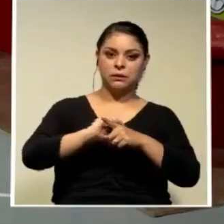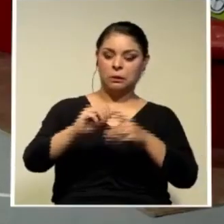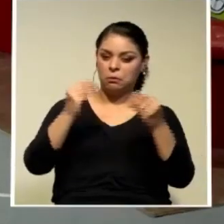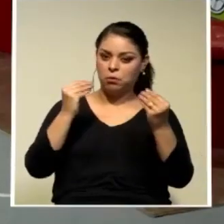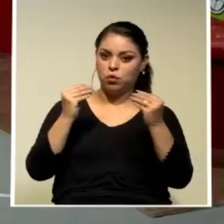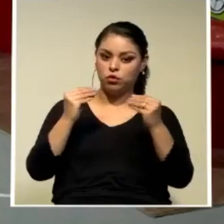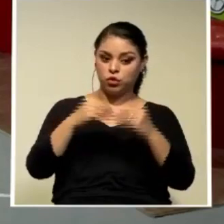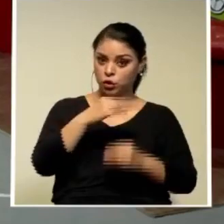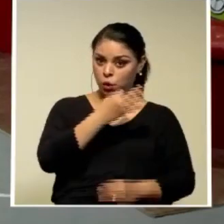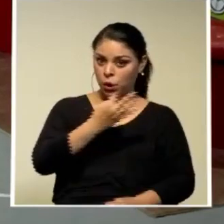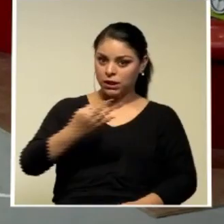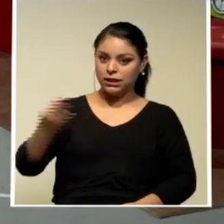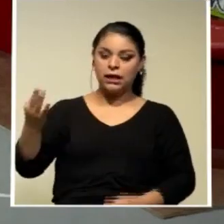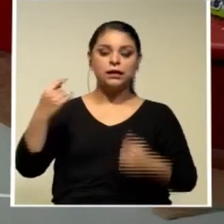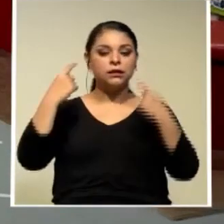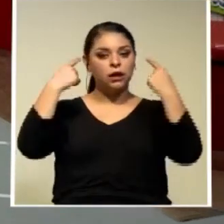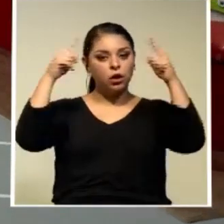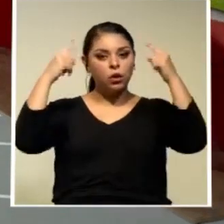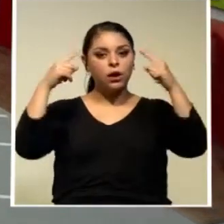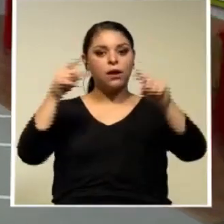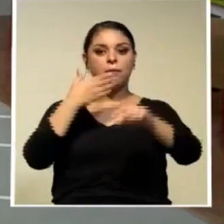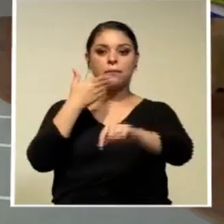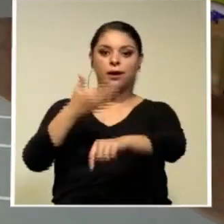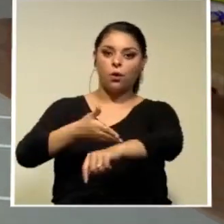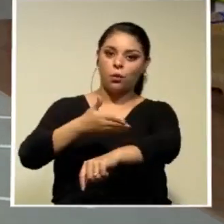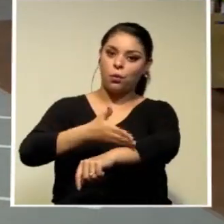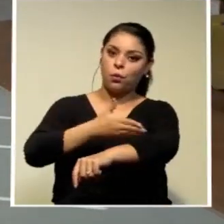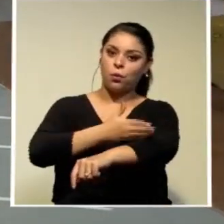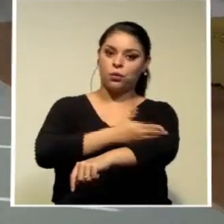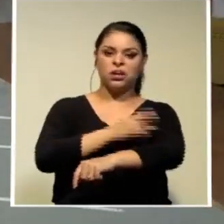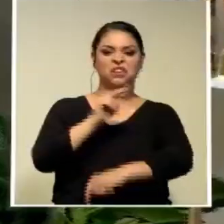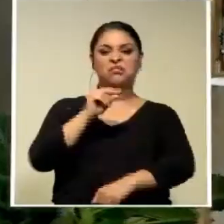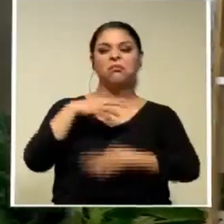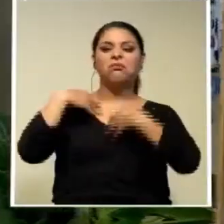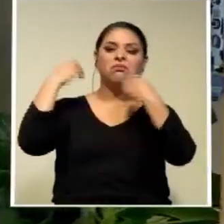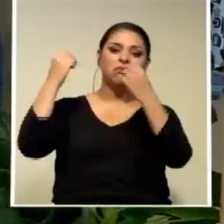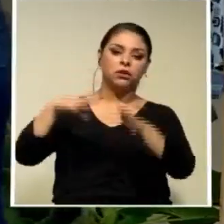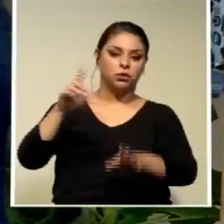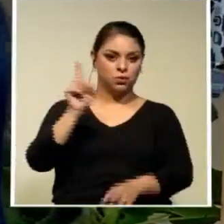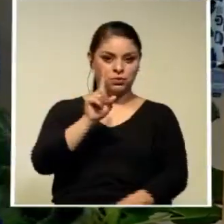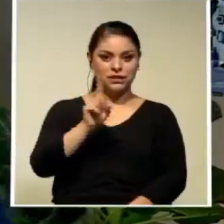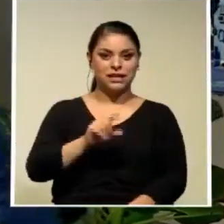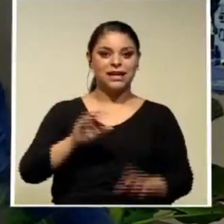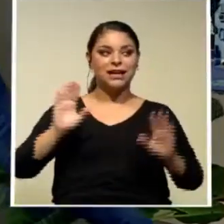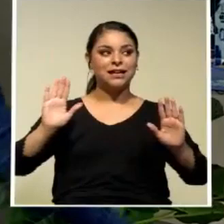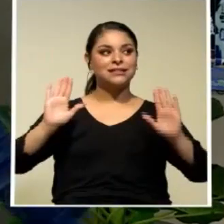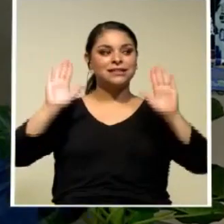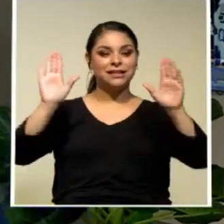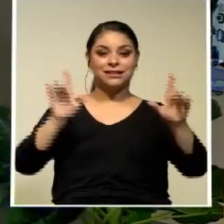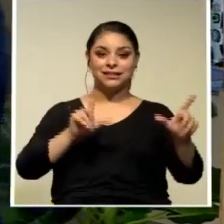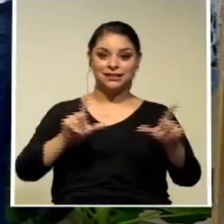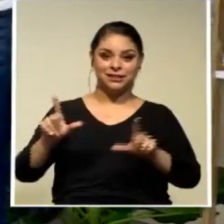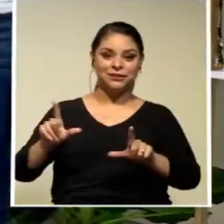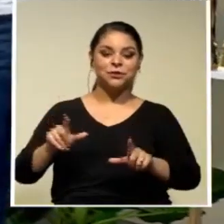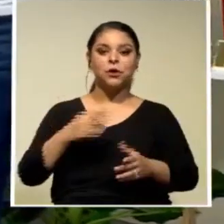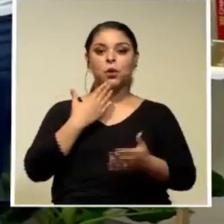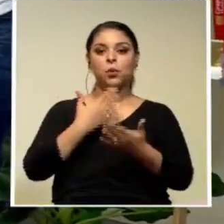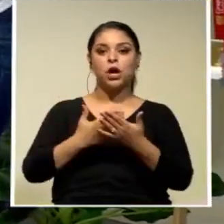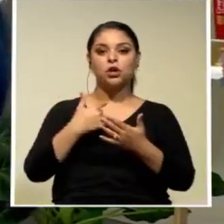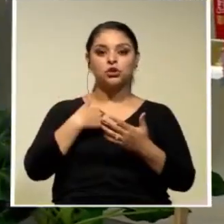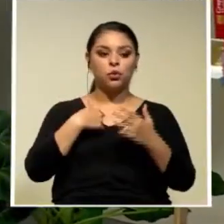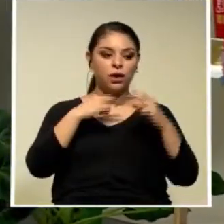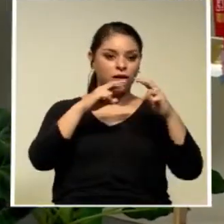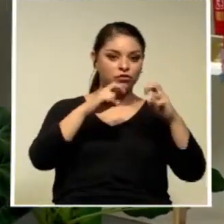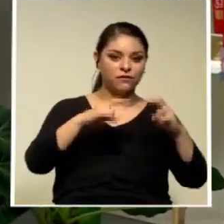días, cada vez lo vamos logrando mejor, no hay que darse por vencido. Excelente, niña Ley. ¿Listo, niña Ley? A ver, yo quiero revisar por aquí